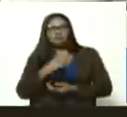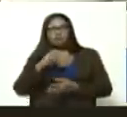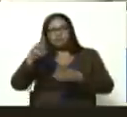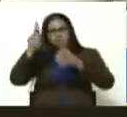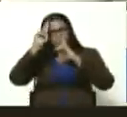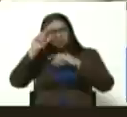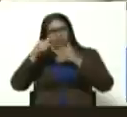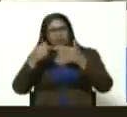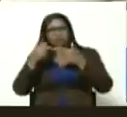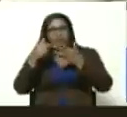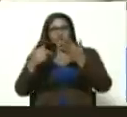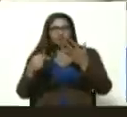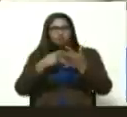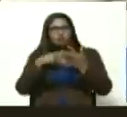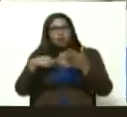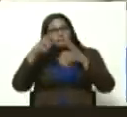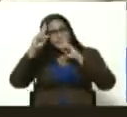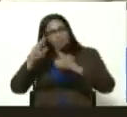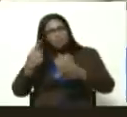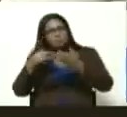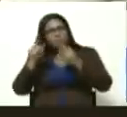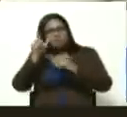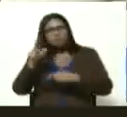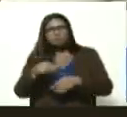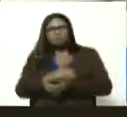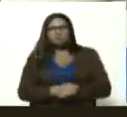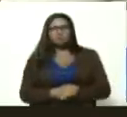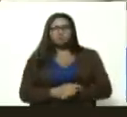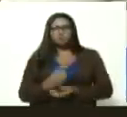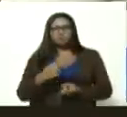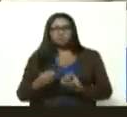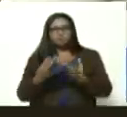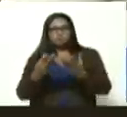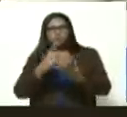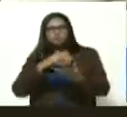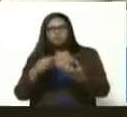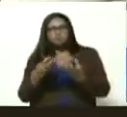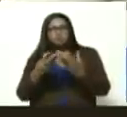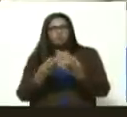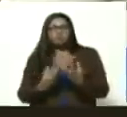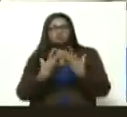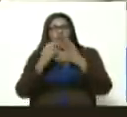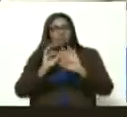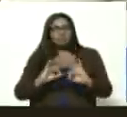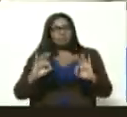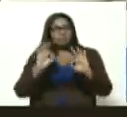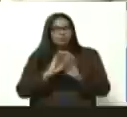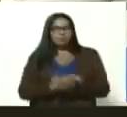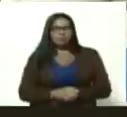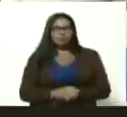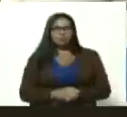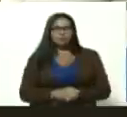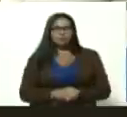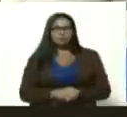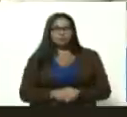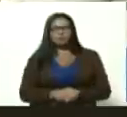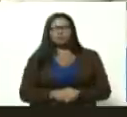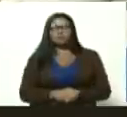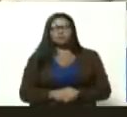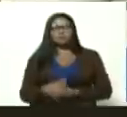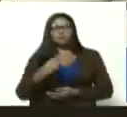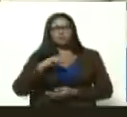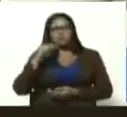y respeta a los demás y que esas presiones a nosotros no nos van no va a influir para nada mientras ellos